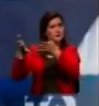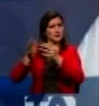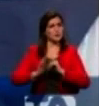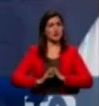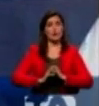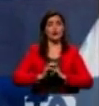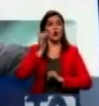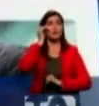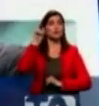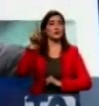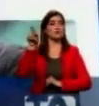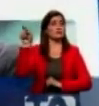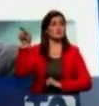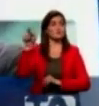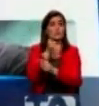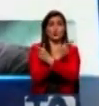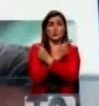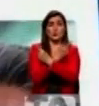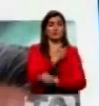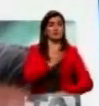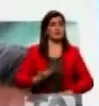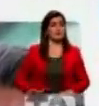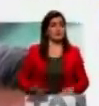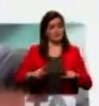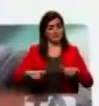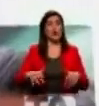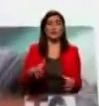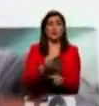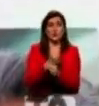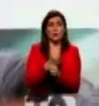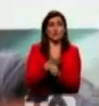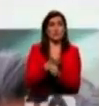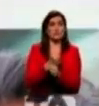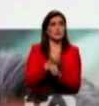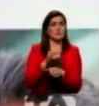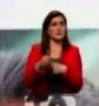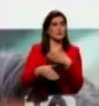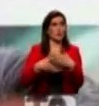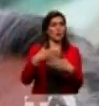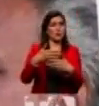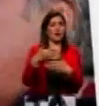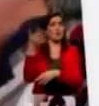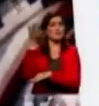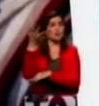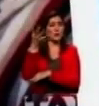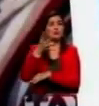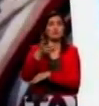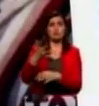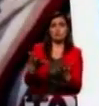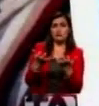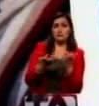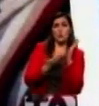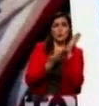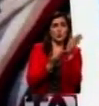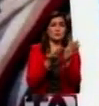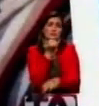Alianza País. Augusto Espinosa dijo vía Twitter: presidente Lenín, se está haciendo eco de un anacrónico e interesado discurso. Si usted quiere, le puedo